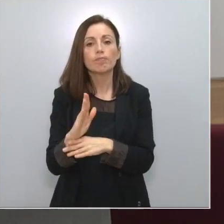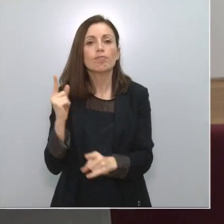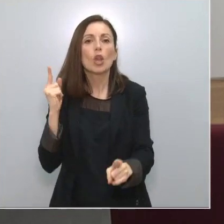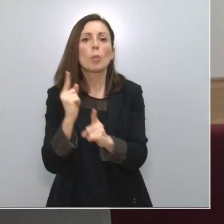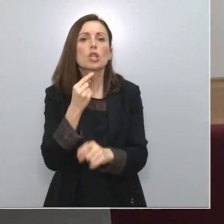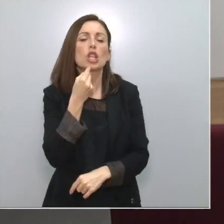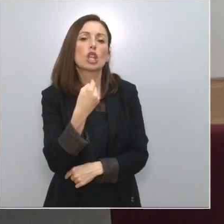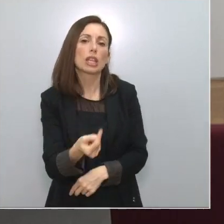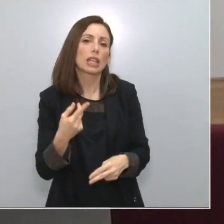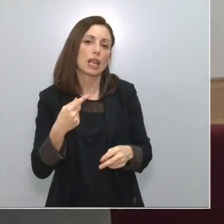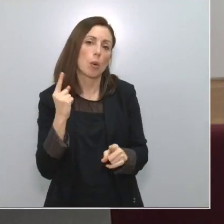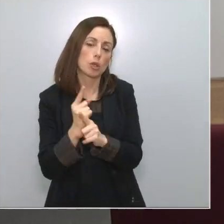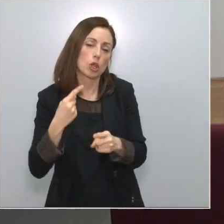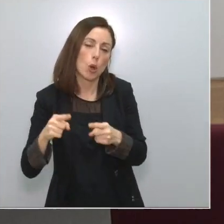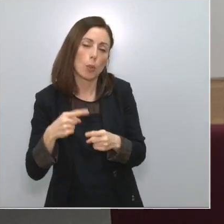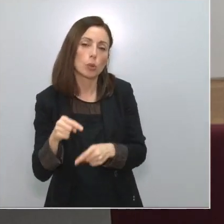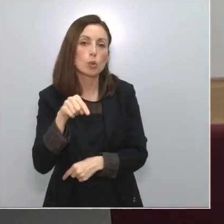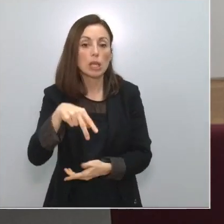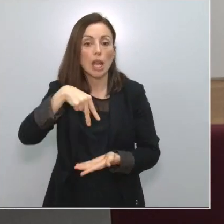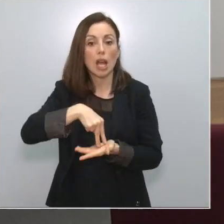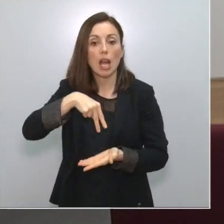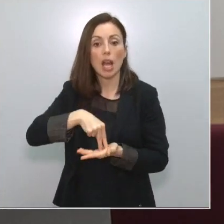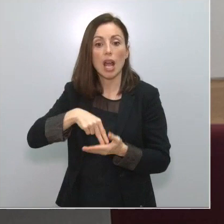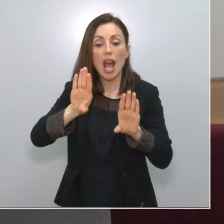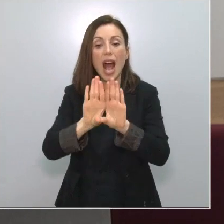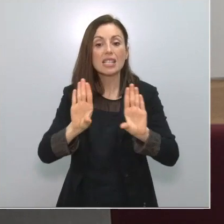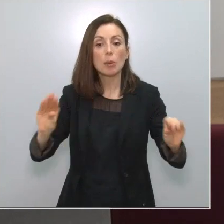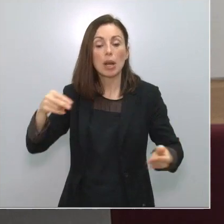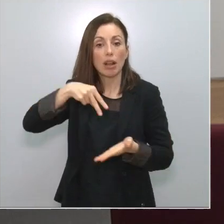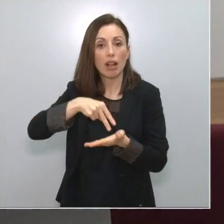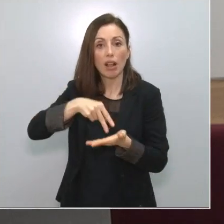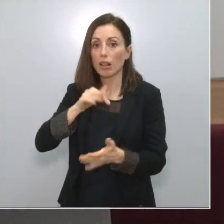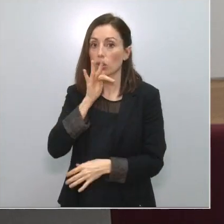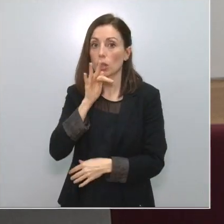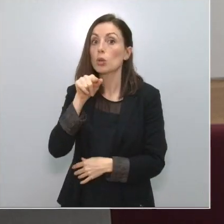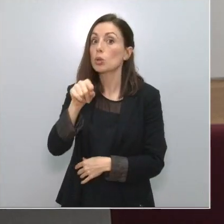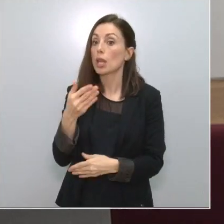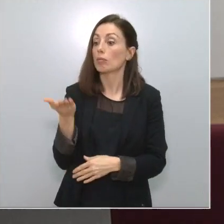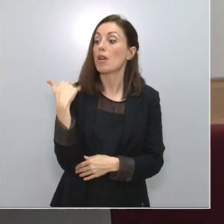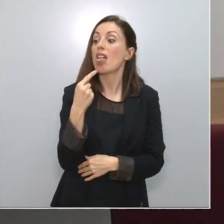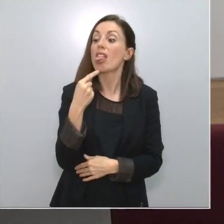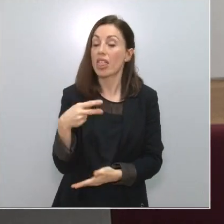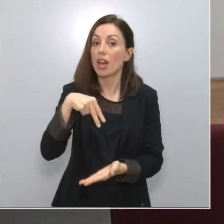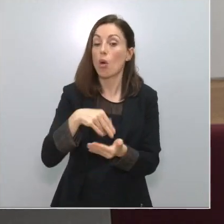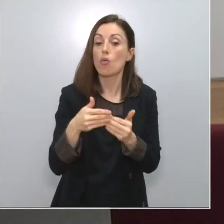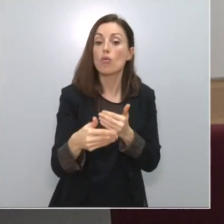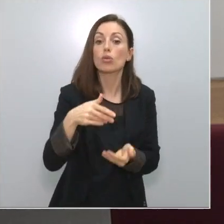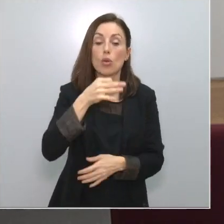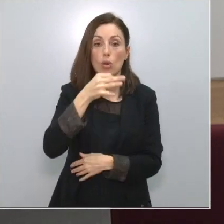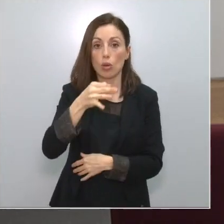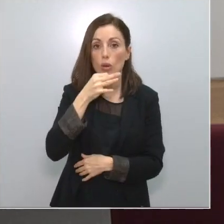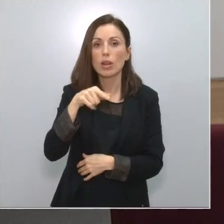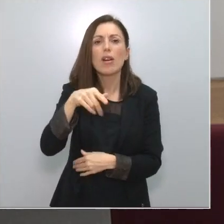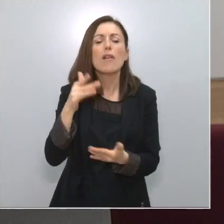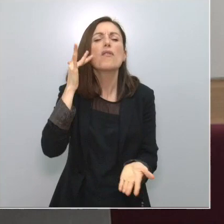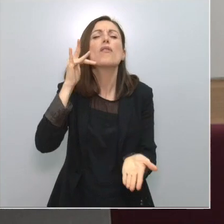que todavía no ha comparecido usted, presidente de la Asamblea Regional, y usted anunció que iba a hacerlo. ¿Tiene ya una fecha? ¿Durante este mes ha hablado en